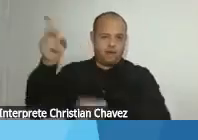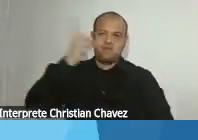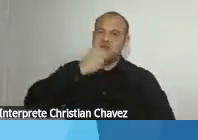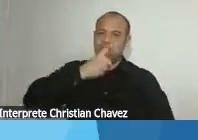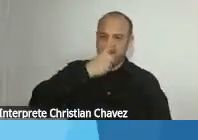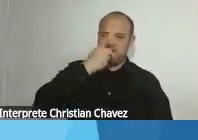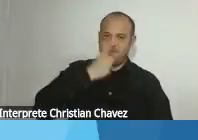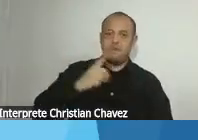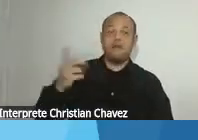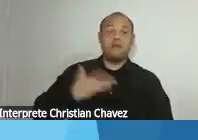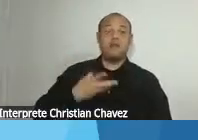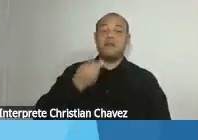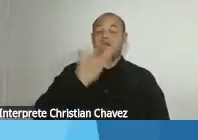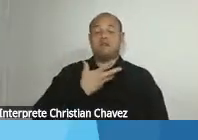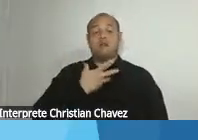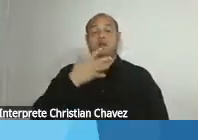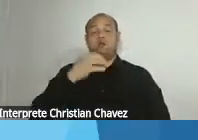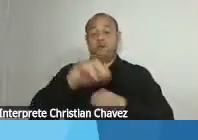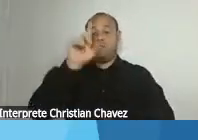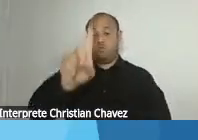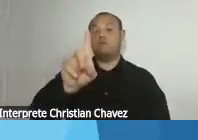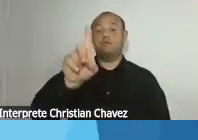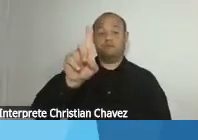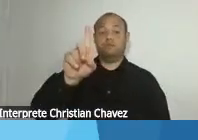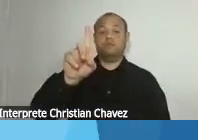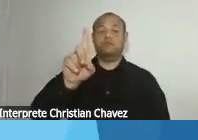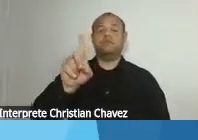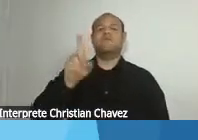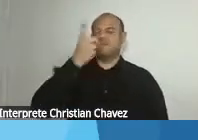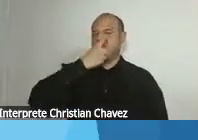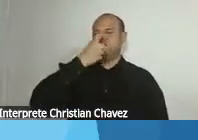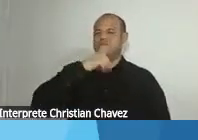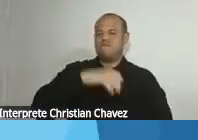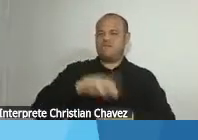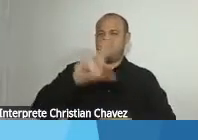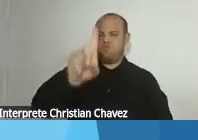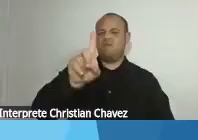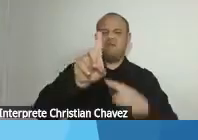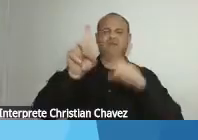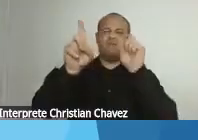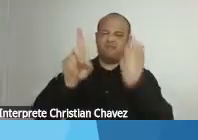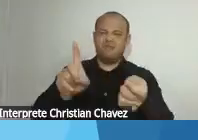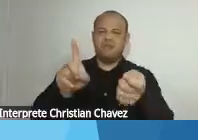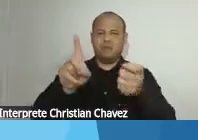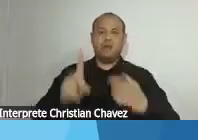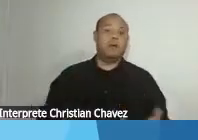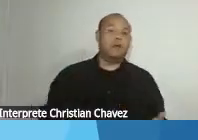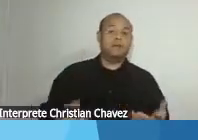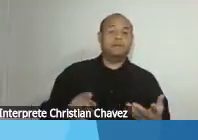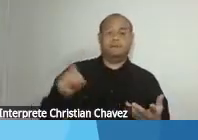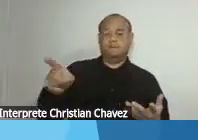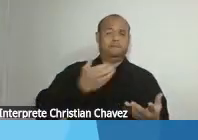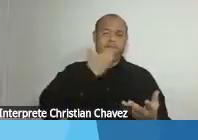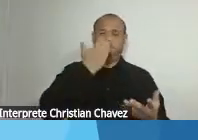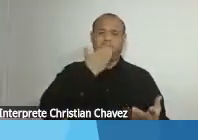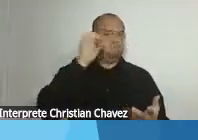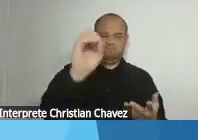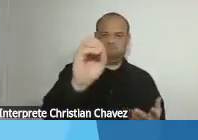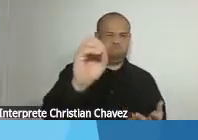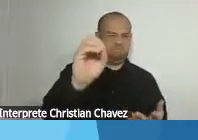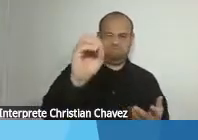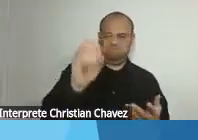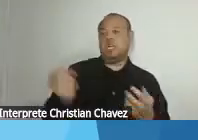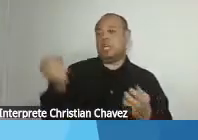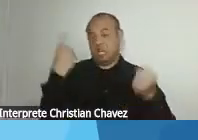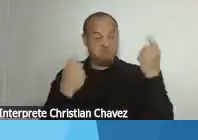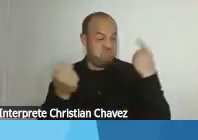tipo 1, que este tipo de diabetes pues no es tan prevalente, tan común, ¿sí? Esta diabetes